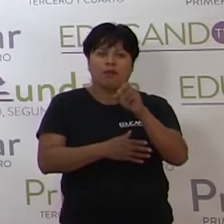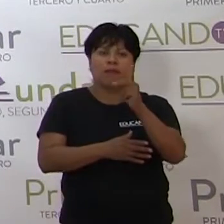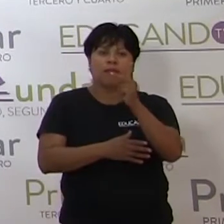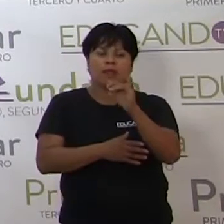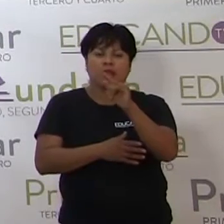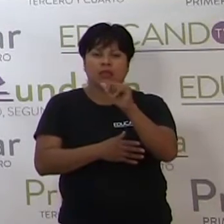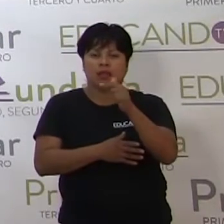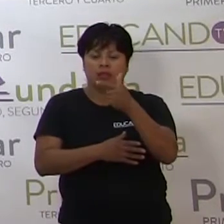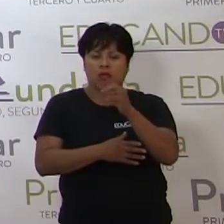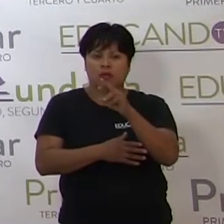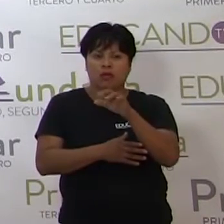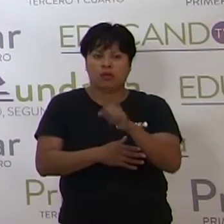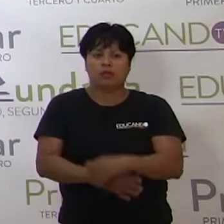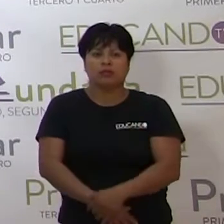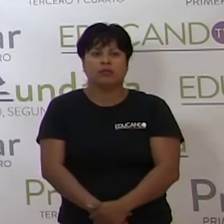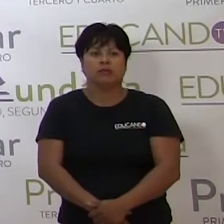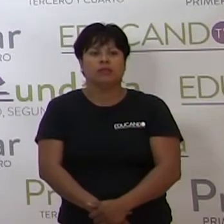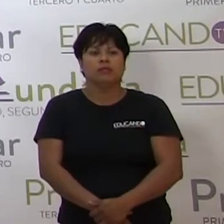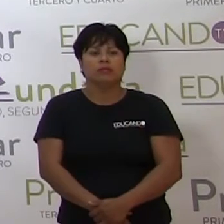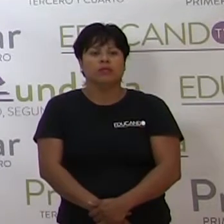Pitágoras.